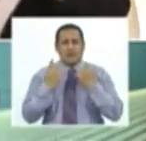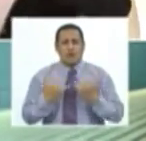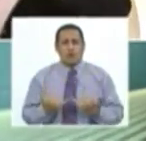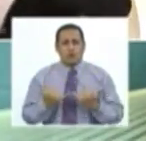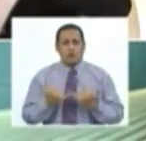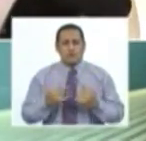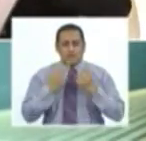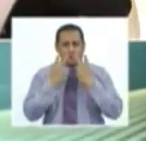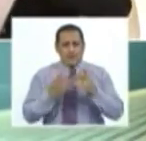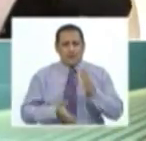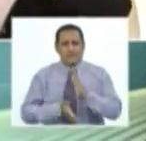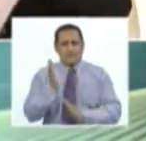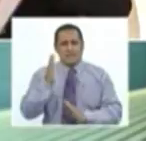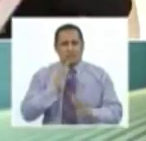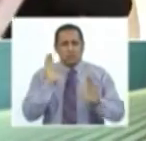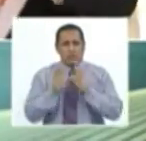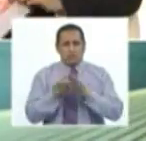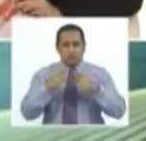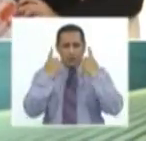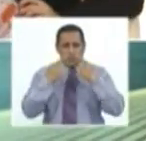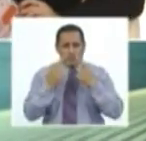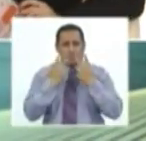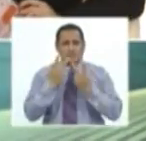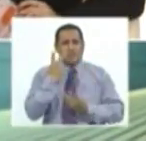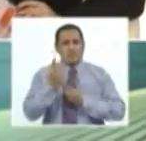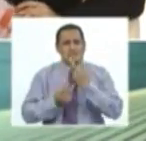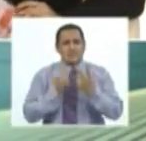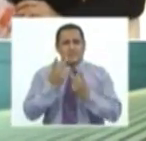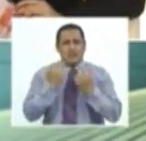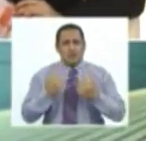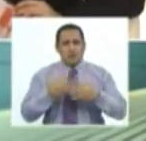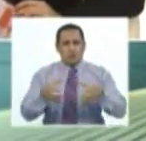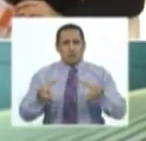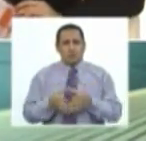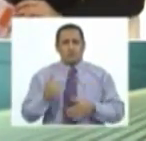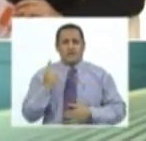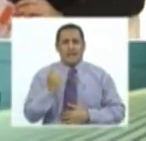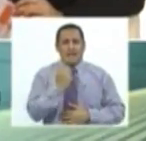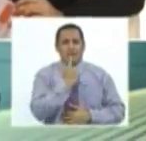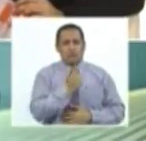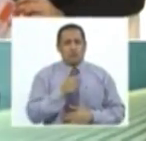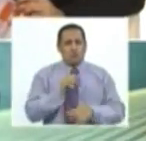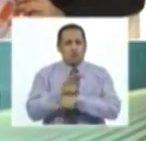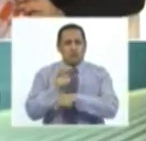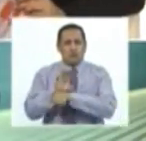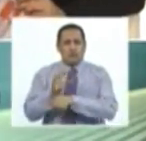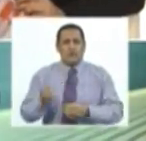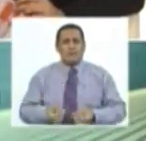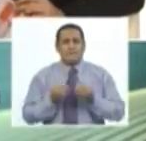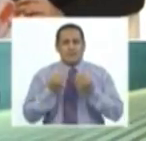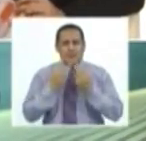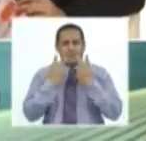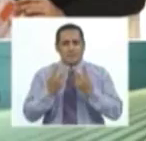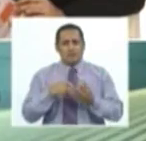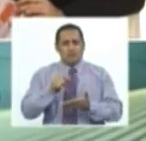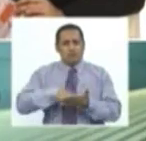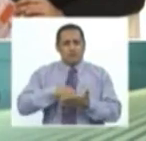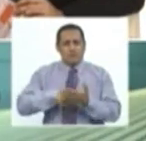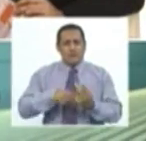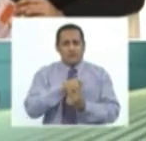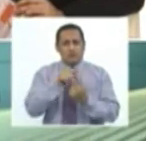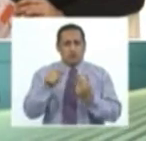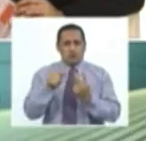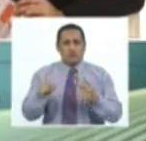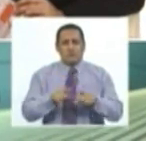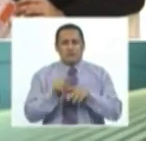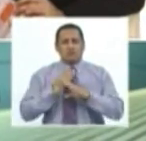va con la proforma de un acuerdo y se visita el despacho de cada uno de los consejeros para recabar su firma y dos de ellos